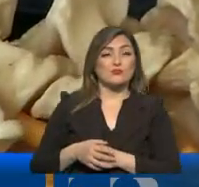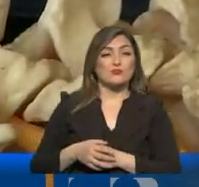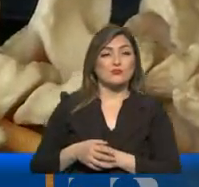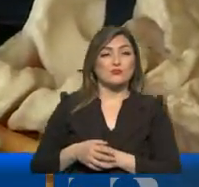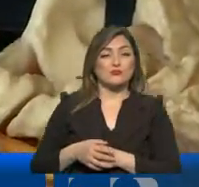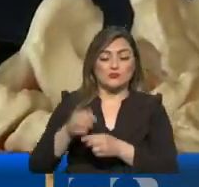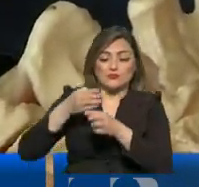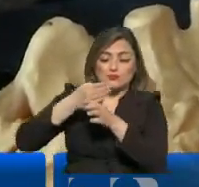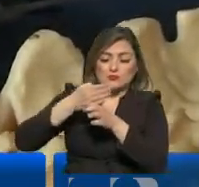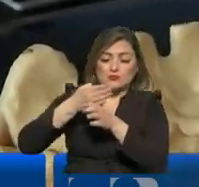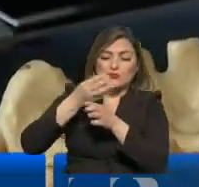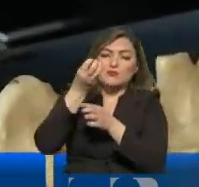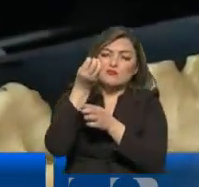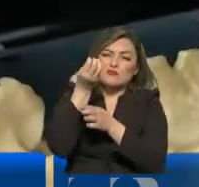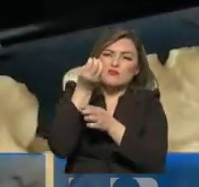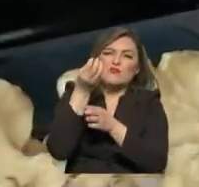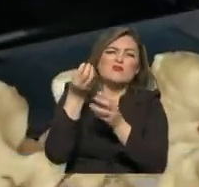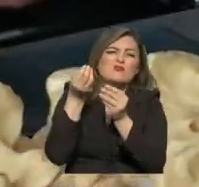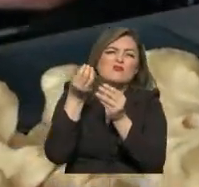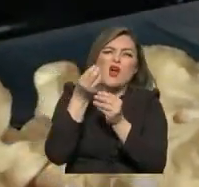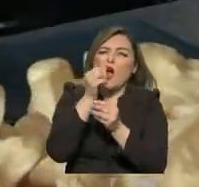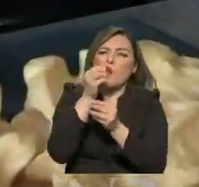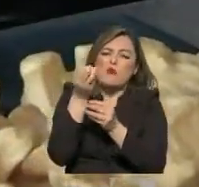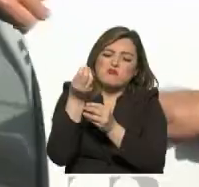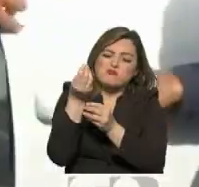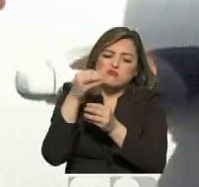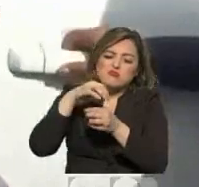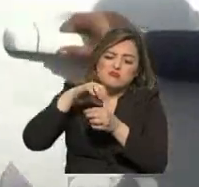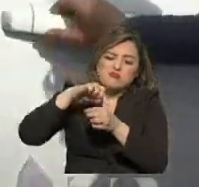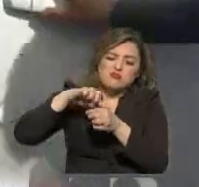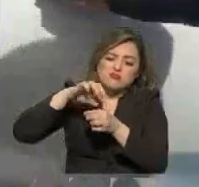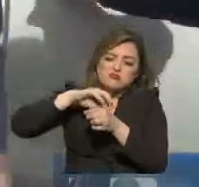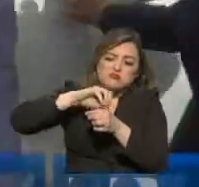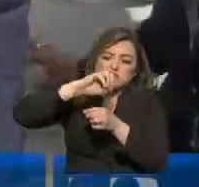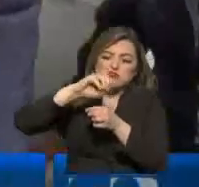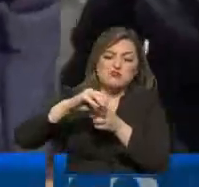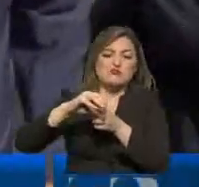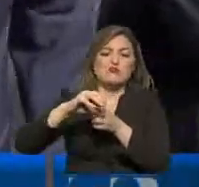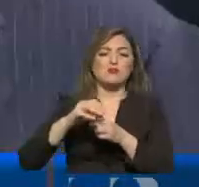derivación de ese quiste que está lleno de líquido hacia otro lugar. Aunque toda